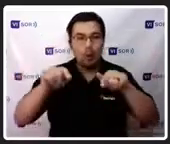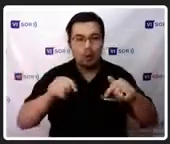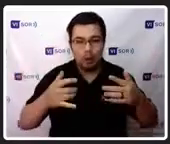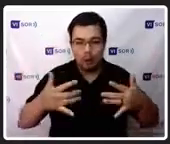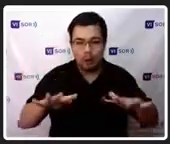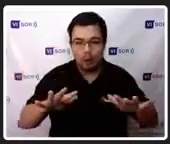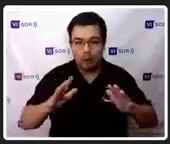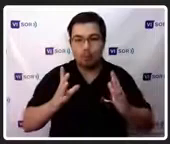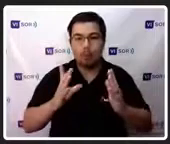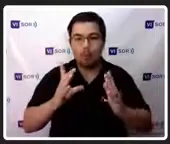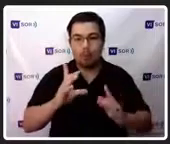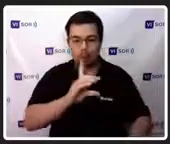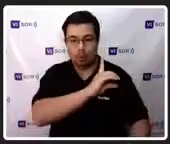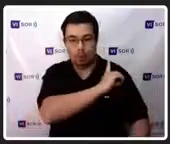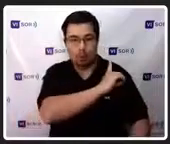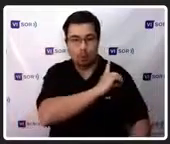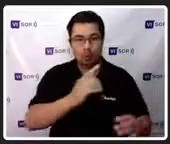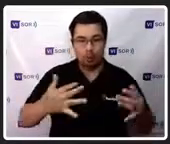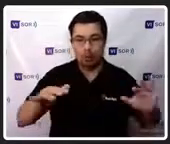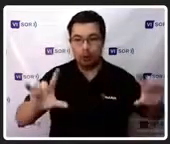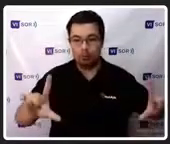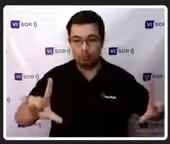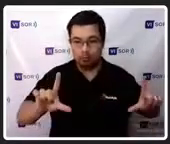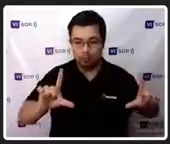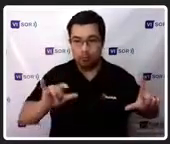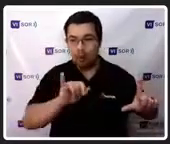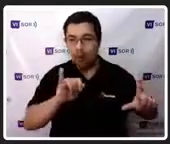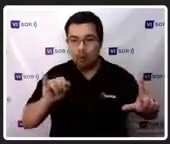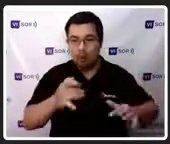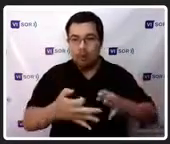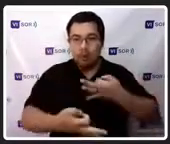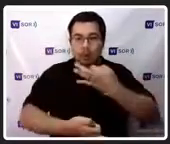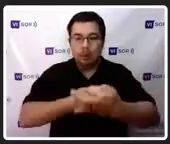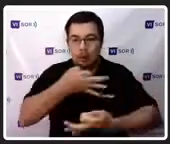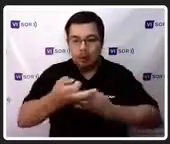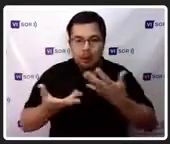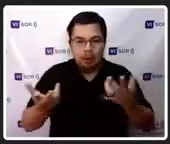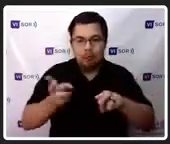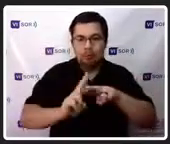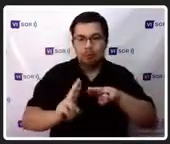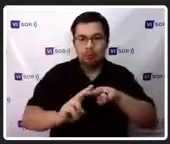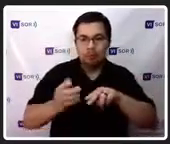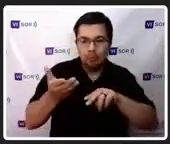interesantes. Así que un saludo grande y seguimos adelante. Juan.